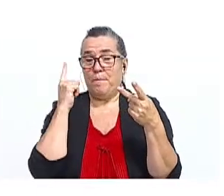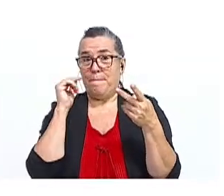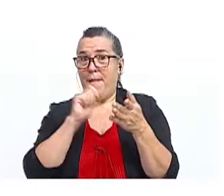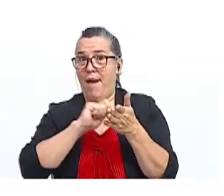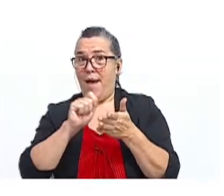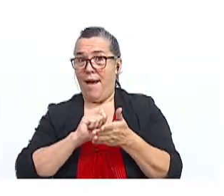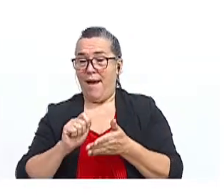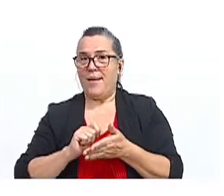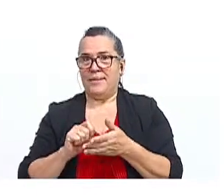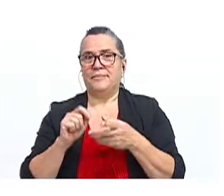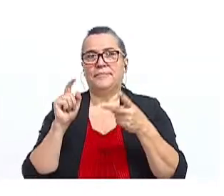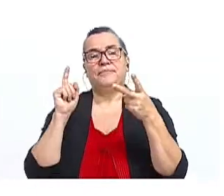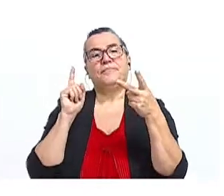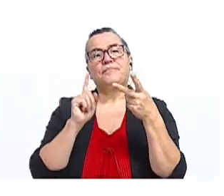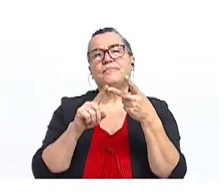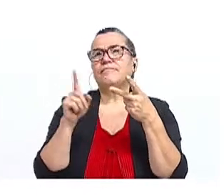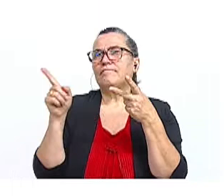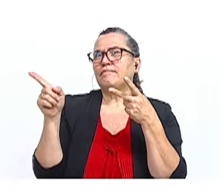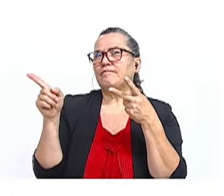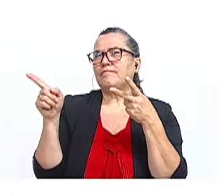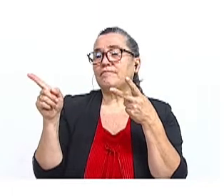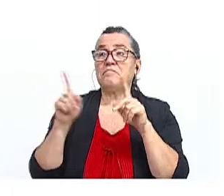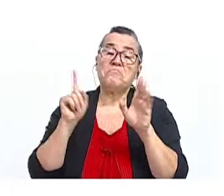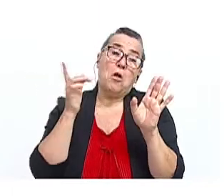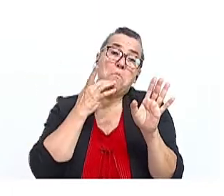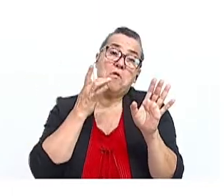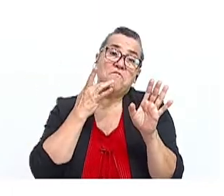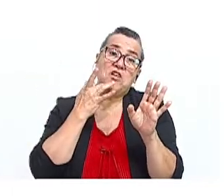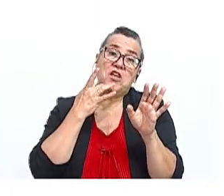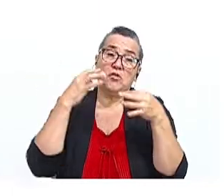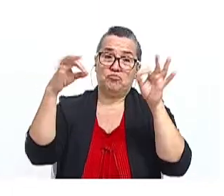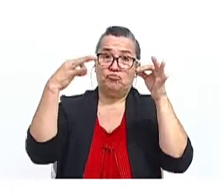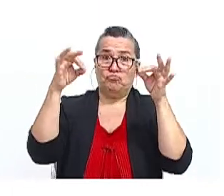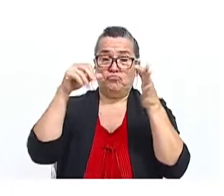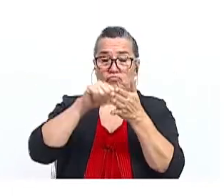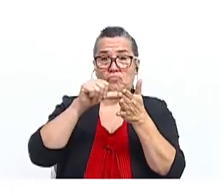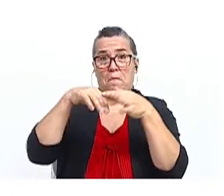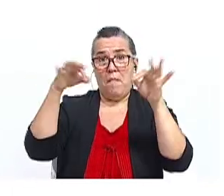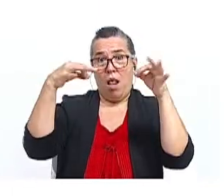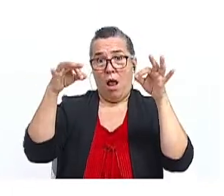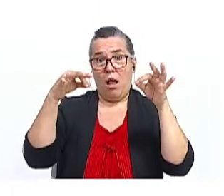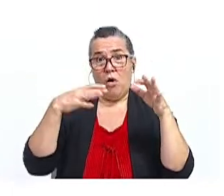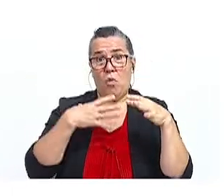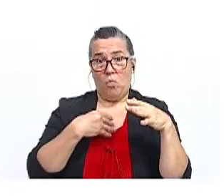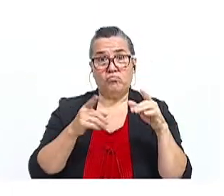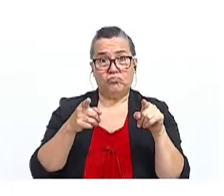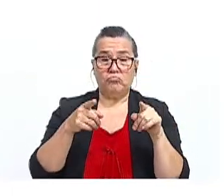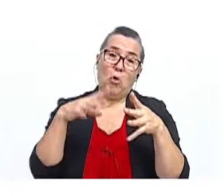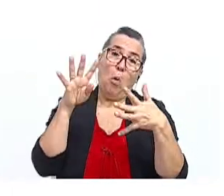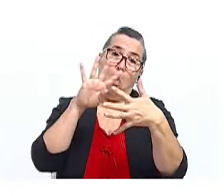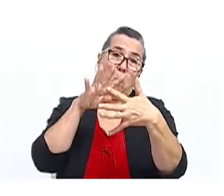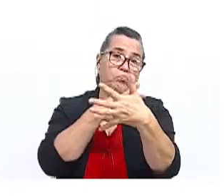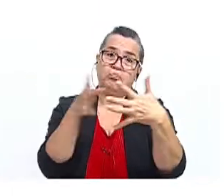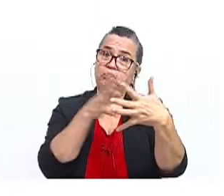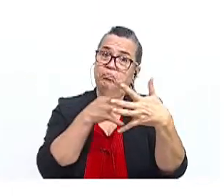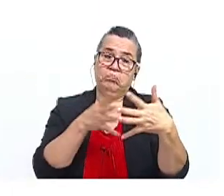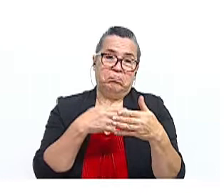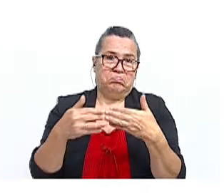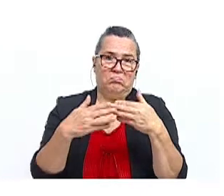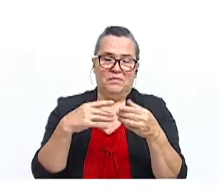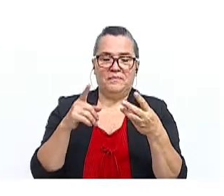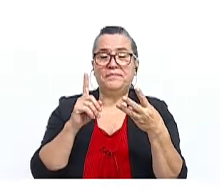sus anotaciones, pero si lo prefieren, pueden utilizar hojas en blanco o rayadas.